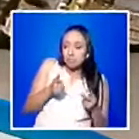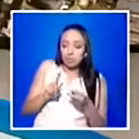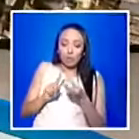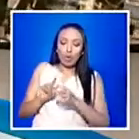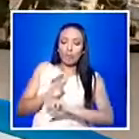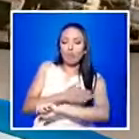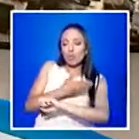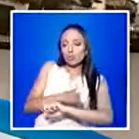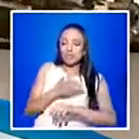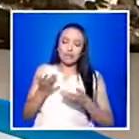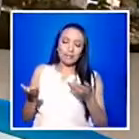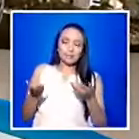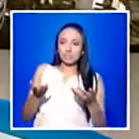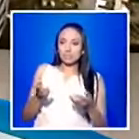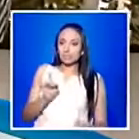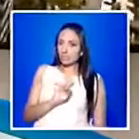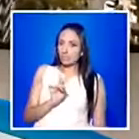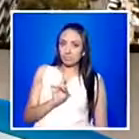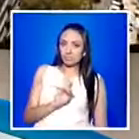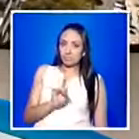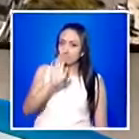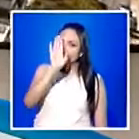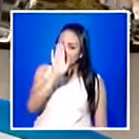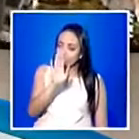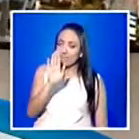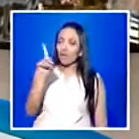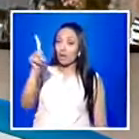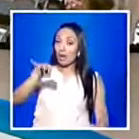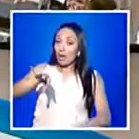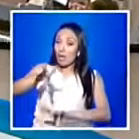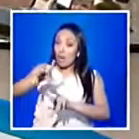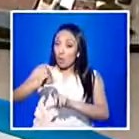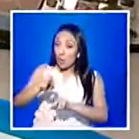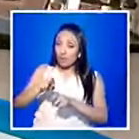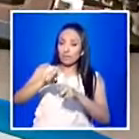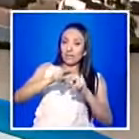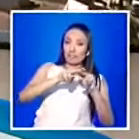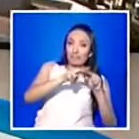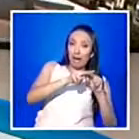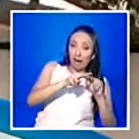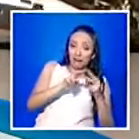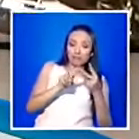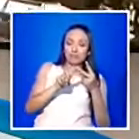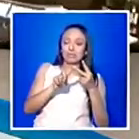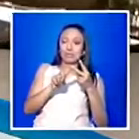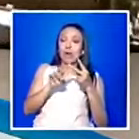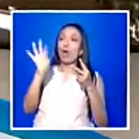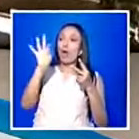Por favor, los delincuentes se están movilizando en taxis, en vehículos particulares y